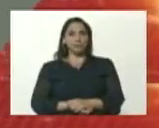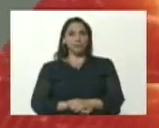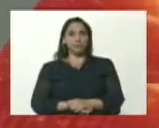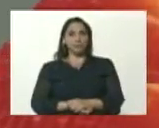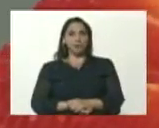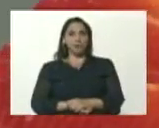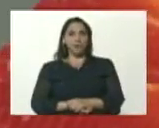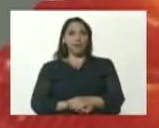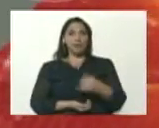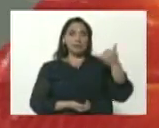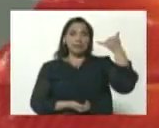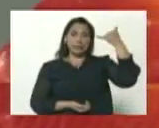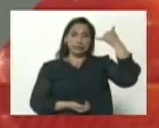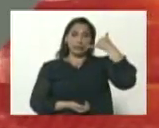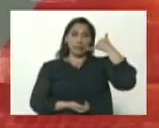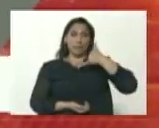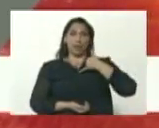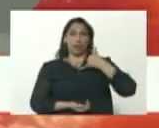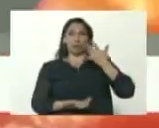llamada de usted.